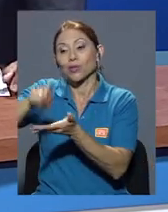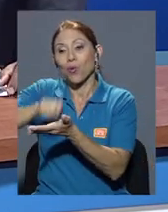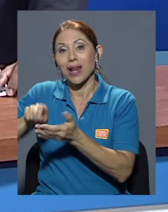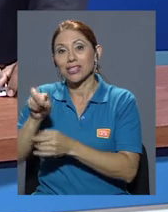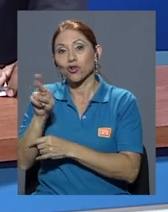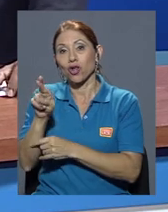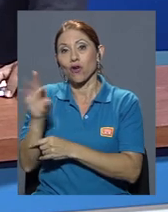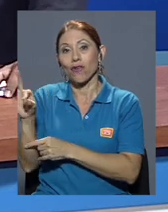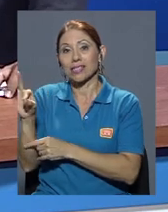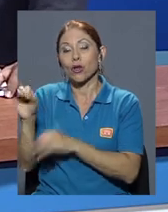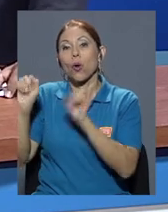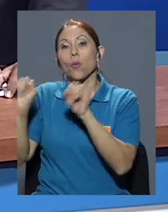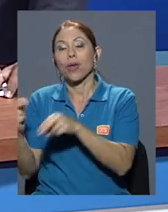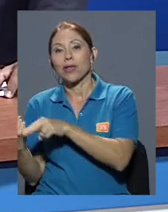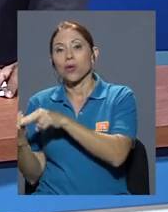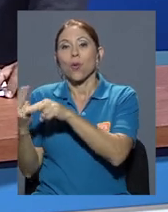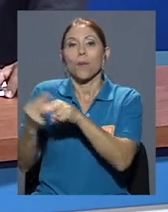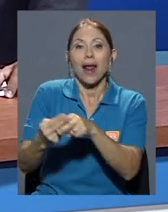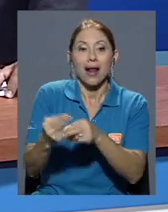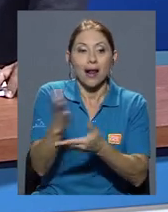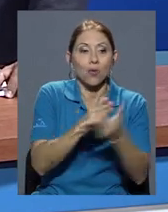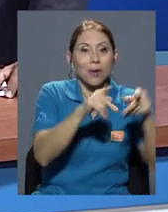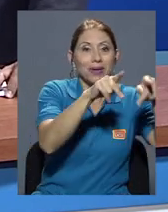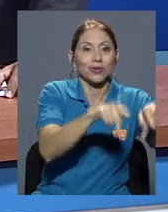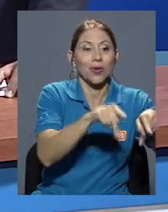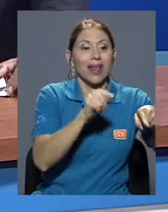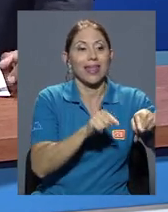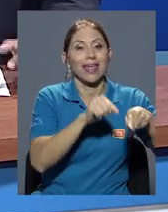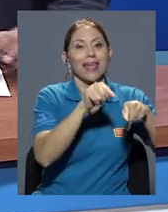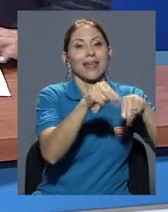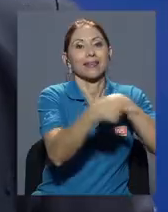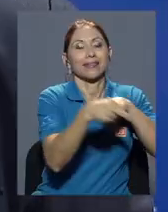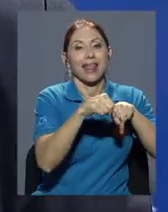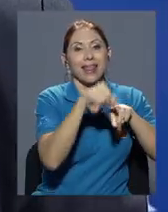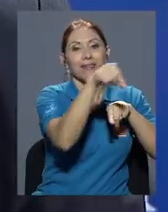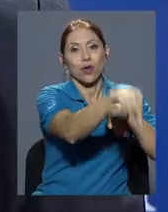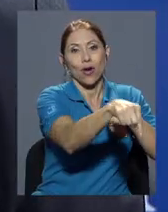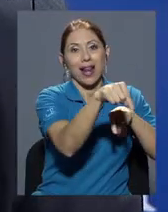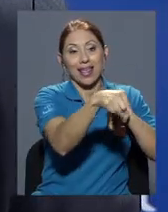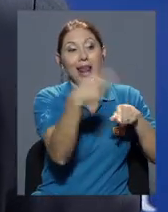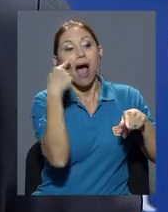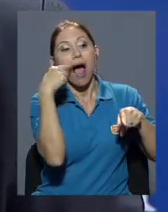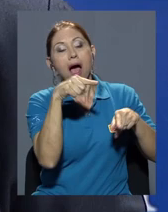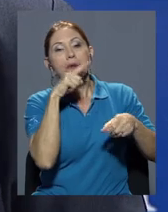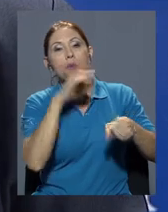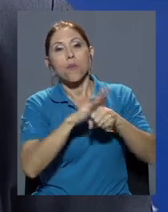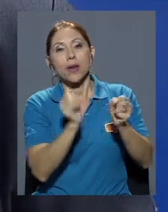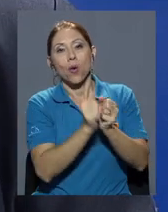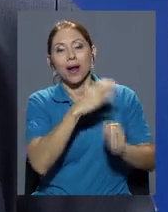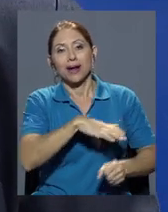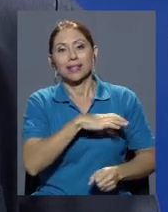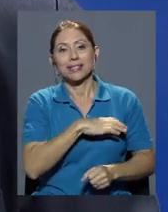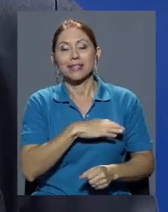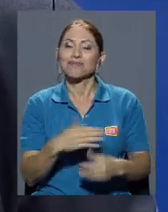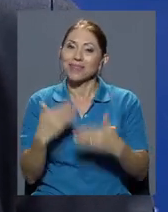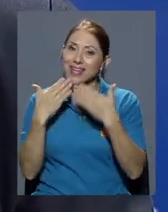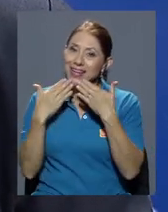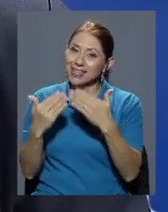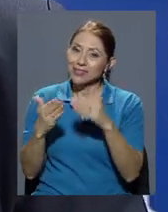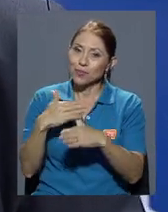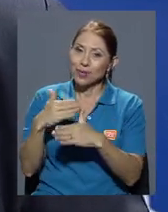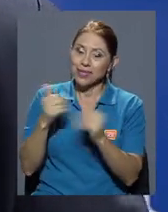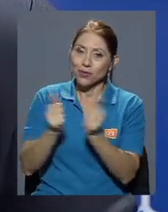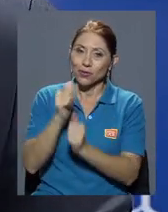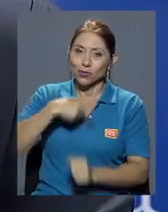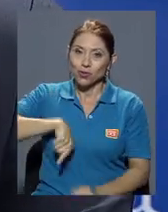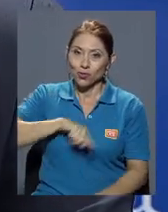postulen a alguien de una sede regional que cumpla con las características bueno natalia muchísimas gracias por haber compartido con nosotros